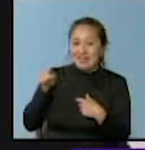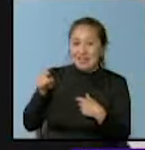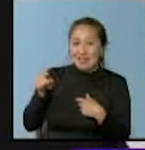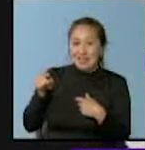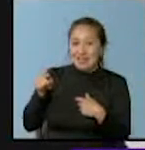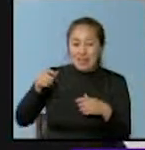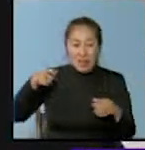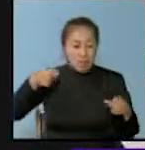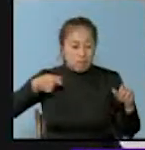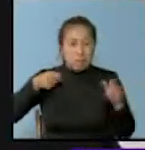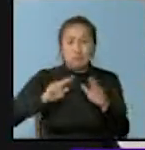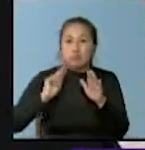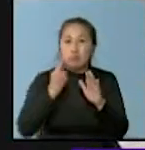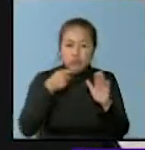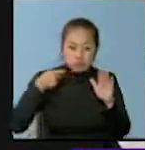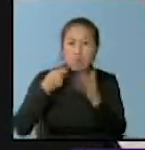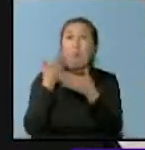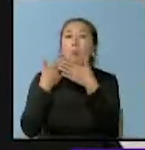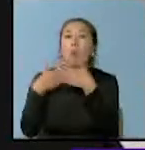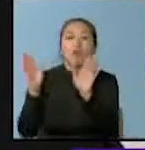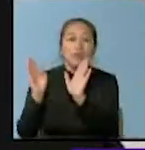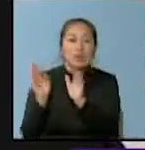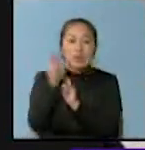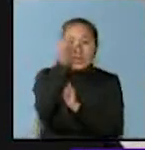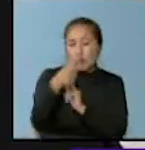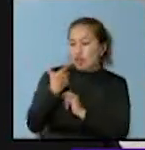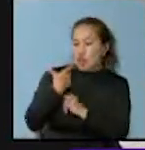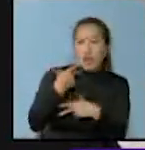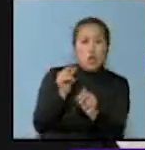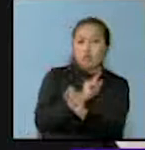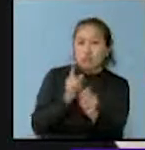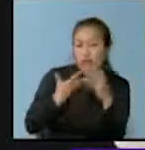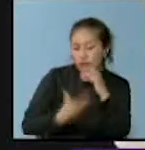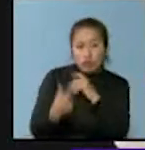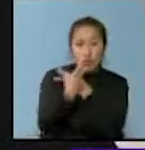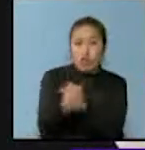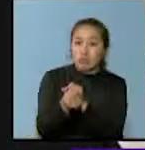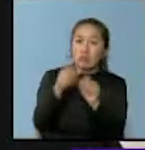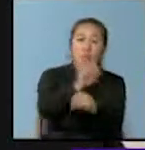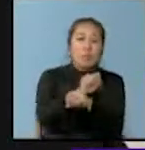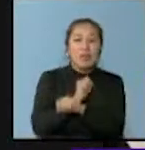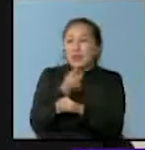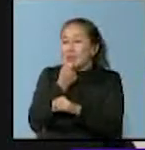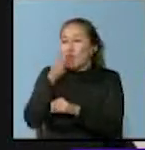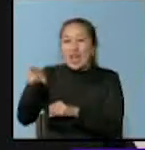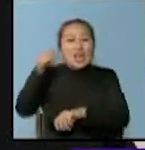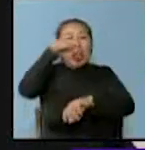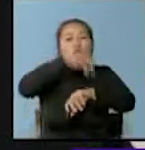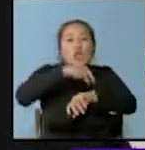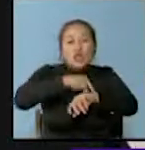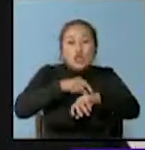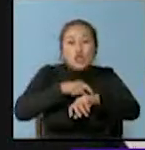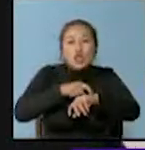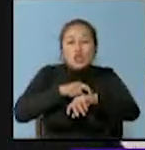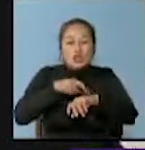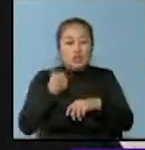queda libre y el que no mata va a ir preso. O sea, el médico que se niegue a